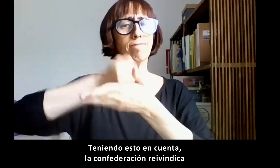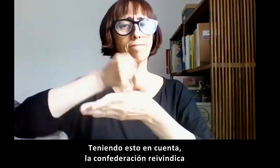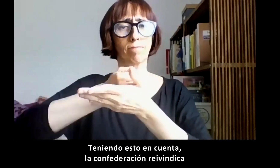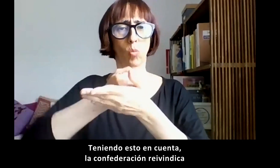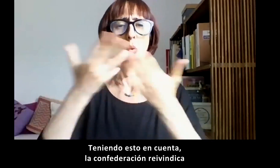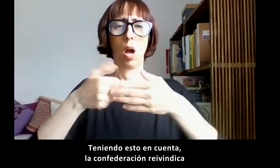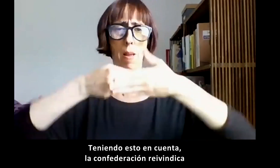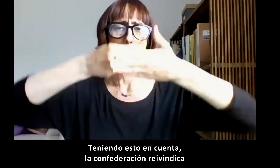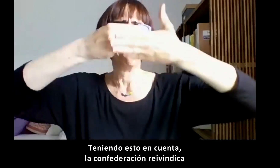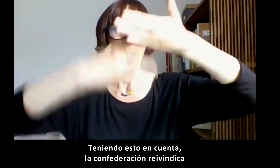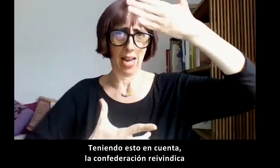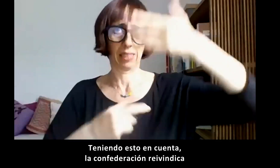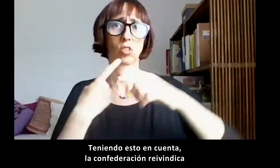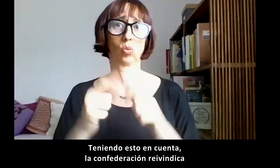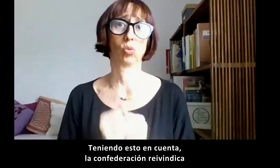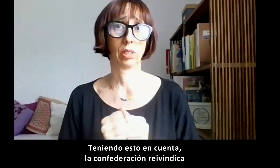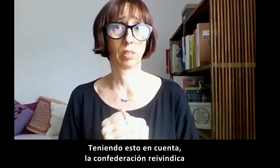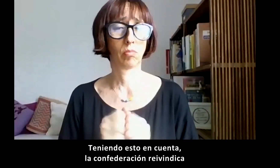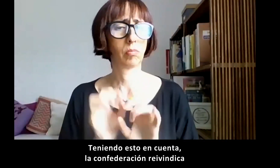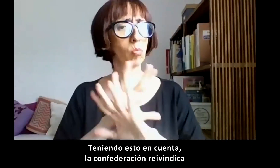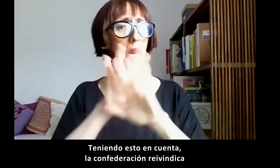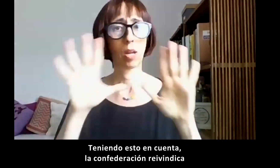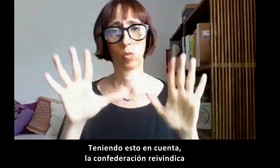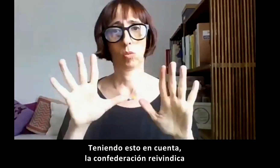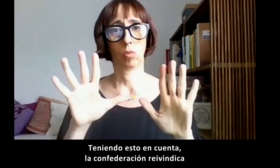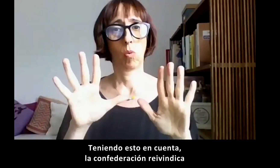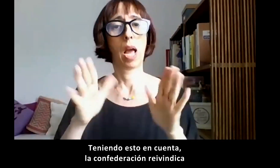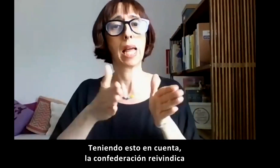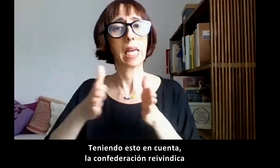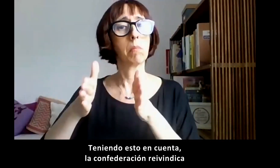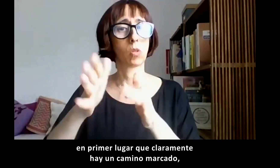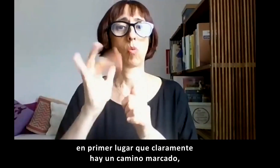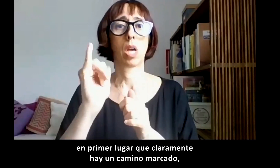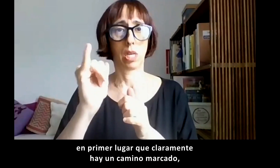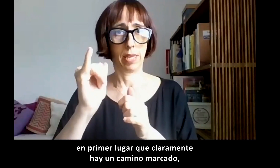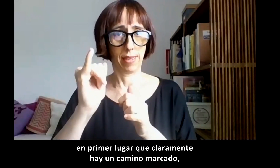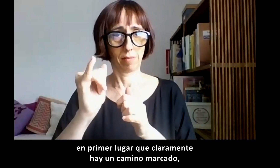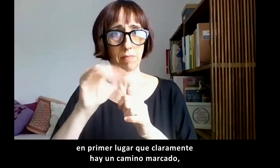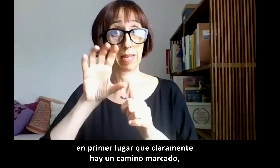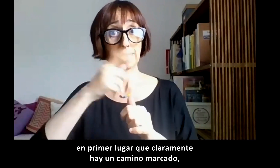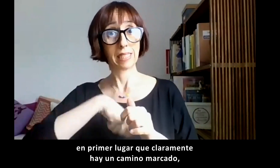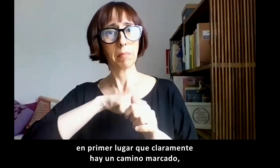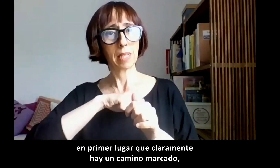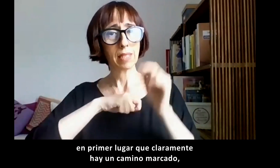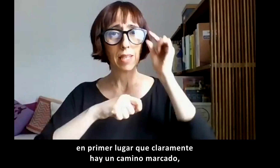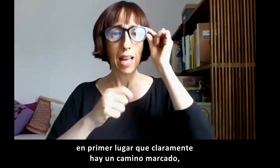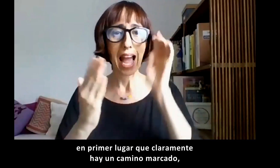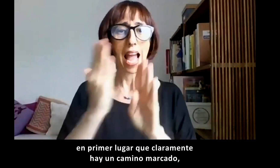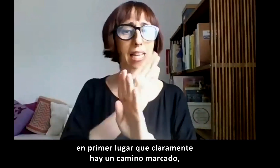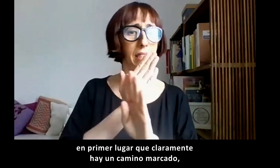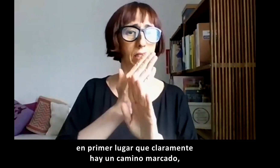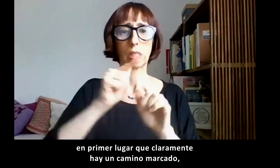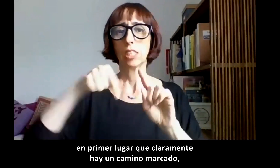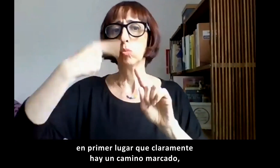Teniendo esto en cuenta, la Confederación reivindica, en primer lugar, que claramente hay